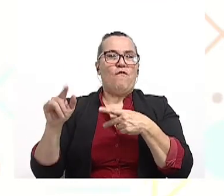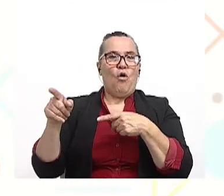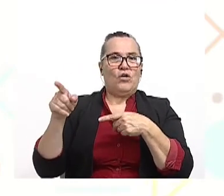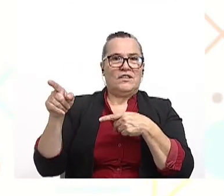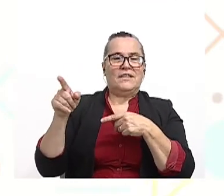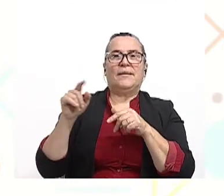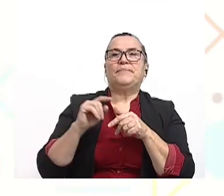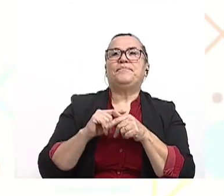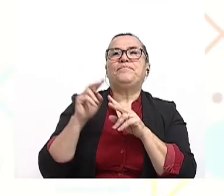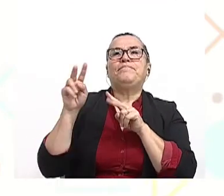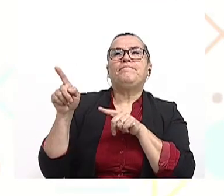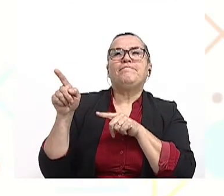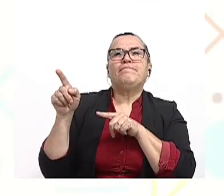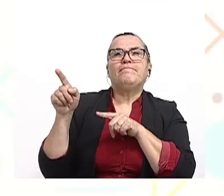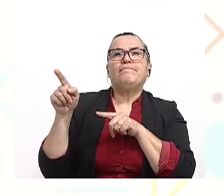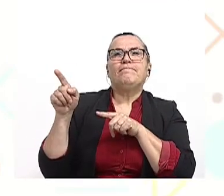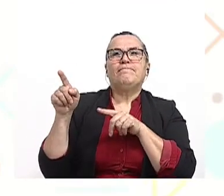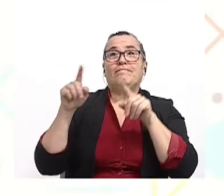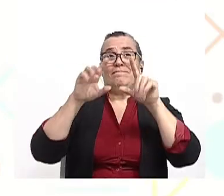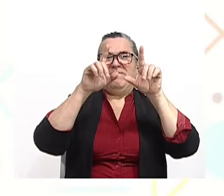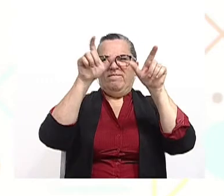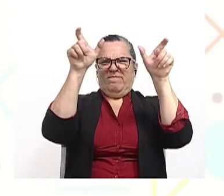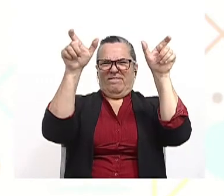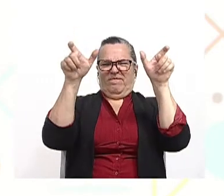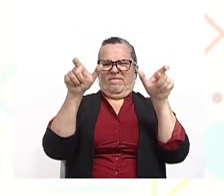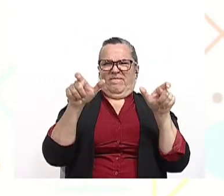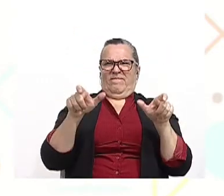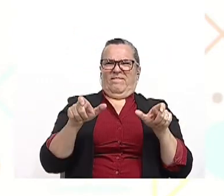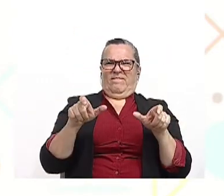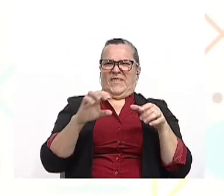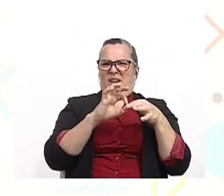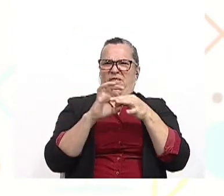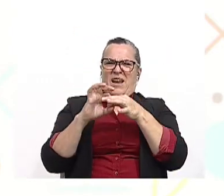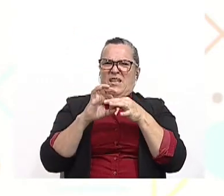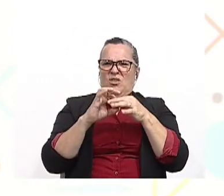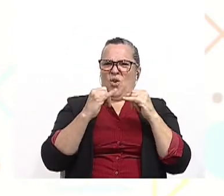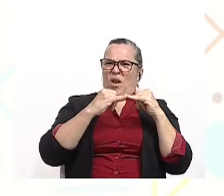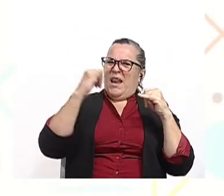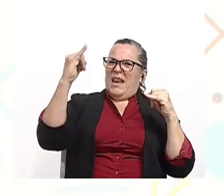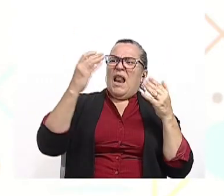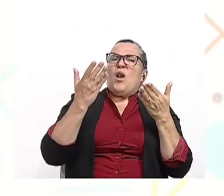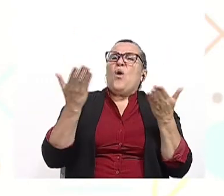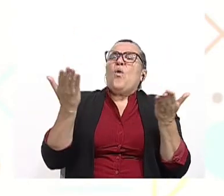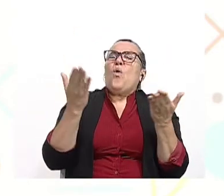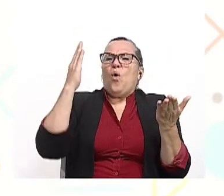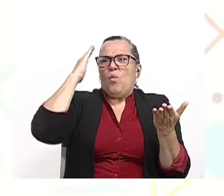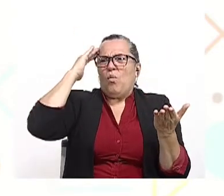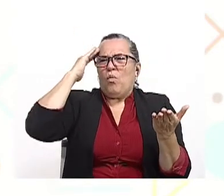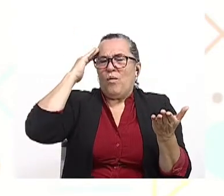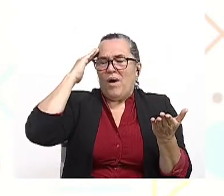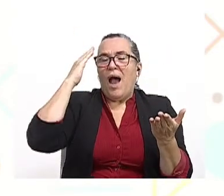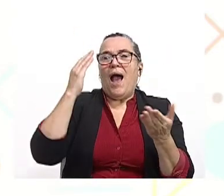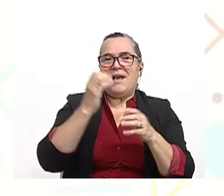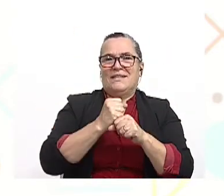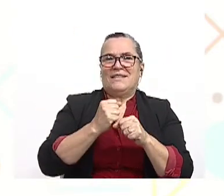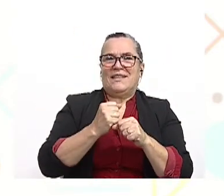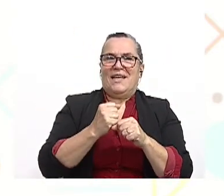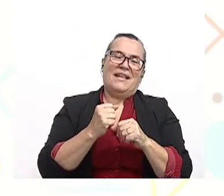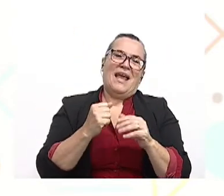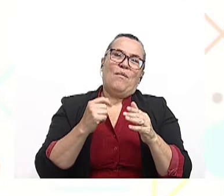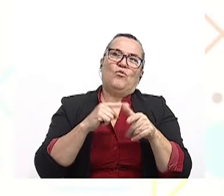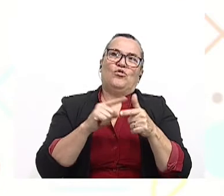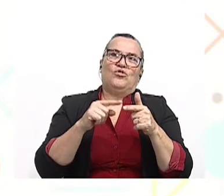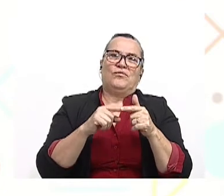siguiente tabla. ¿Cómo sabemos si esta relación es lineal? Lo que tenemos que hacer es la diferencia en x, vamos a